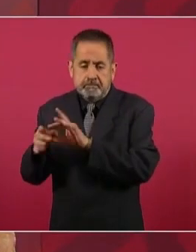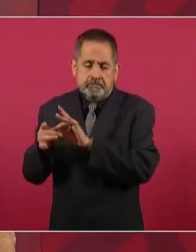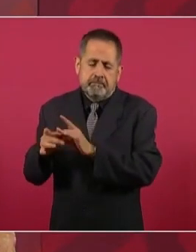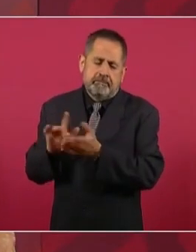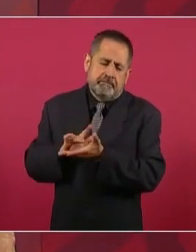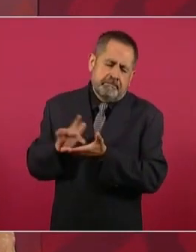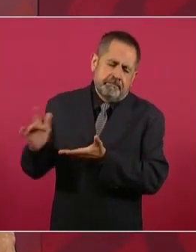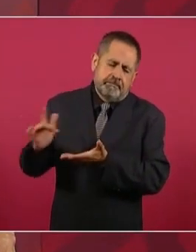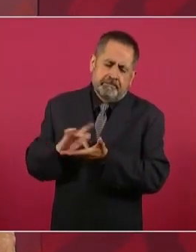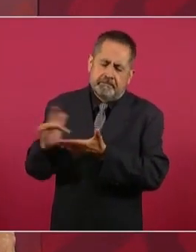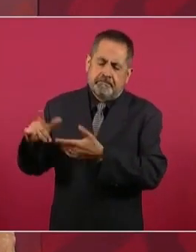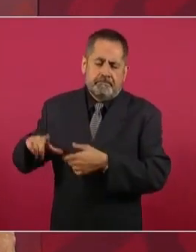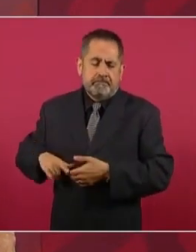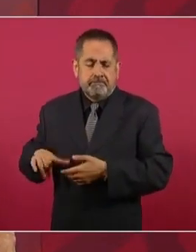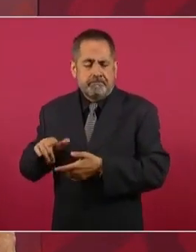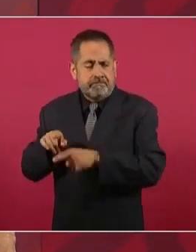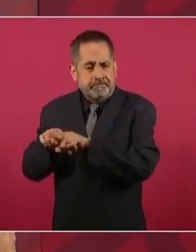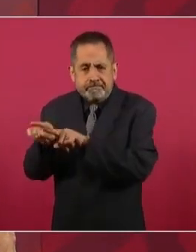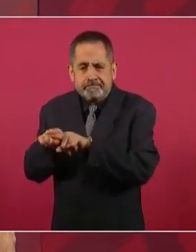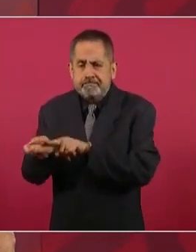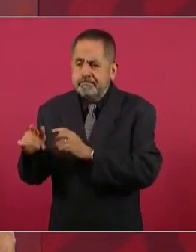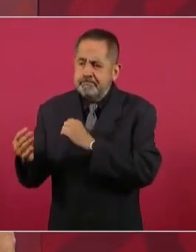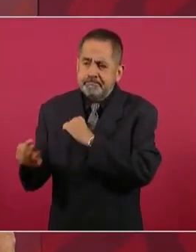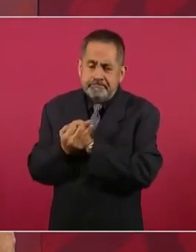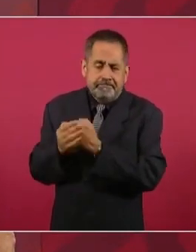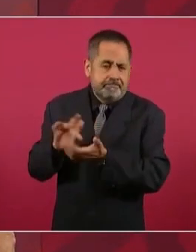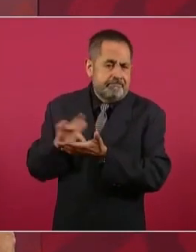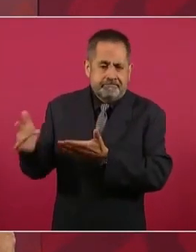y por eso resulta